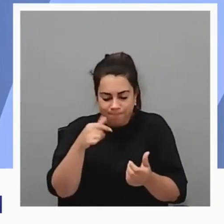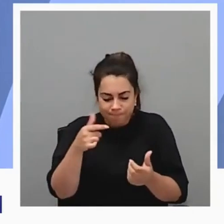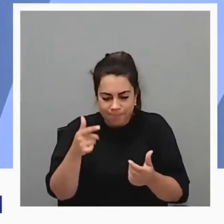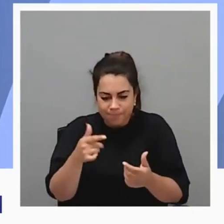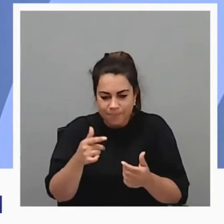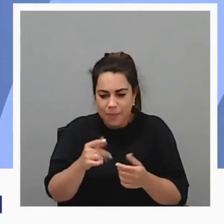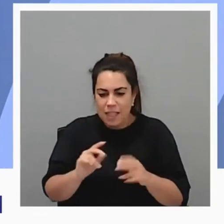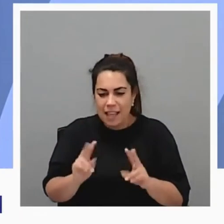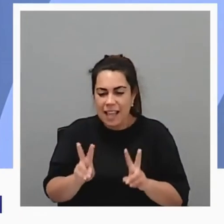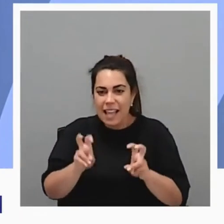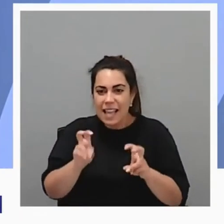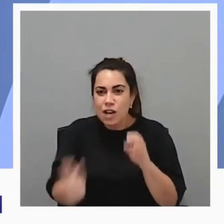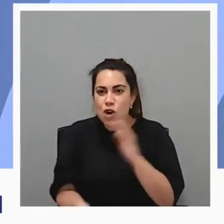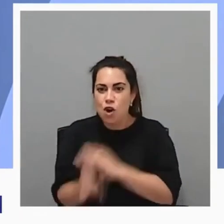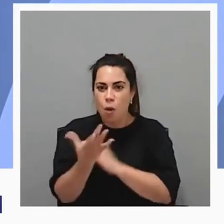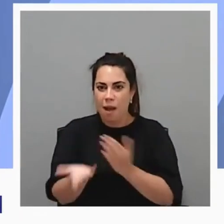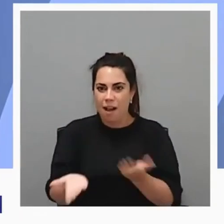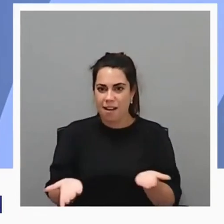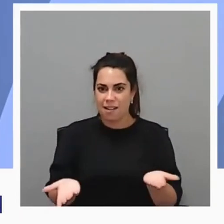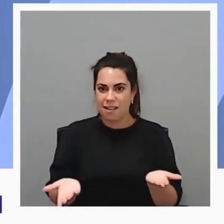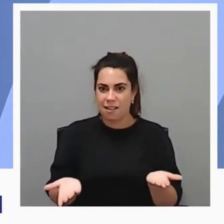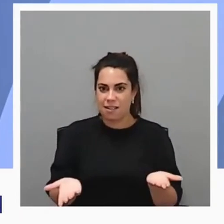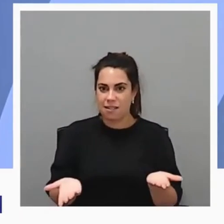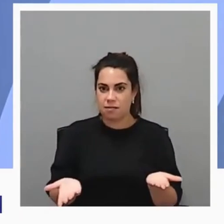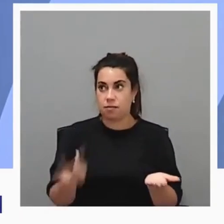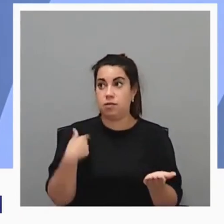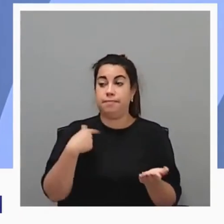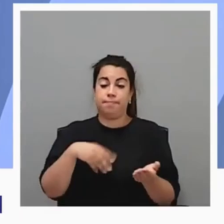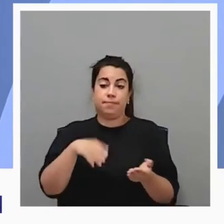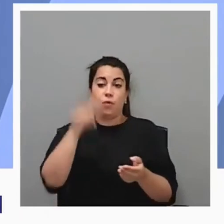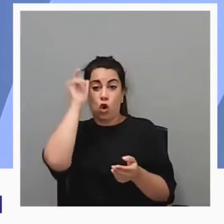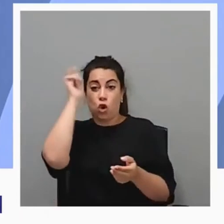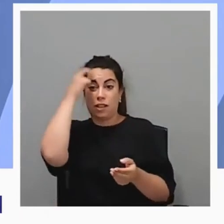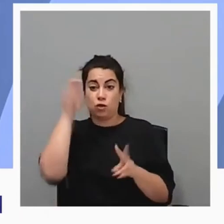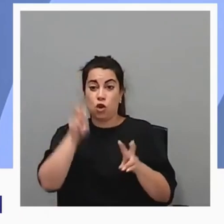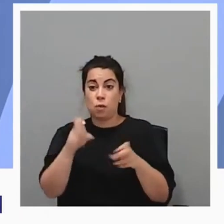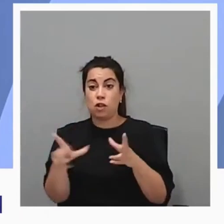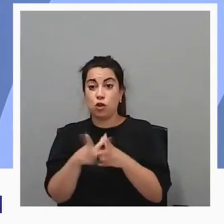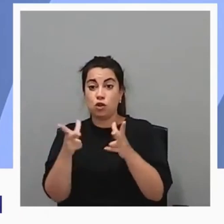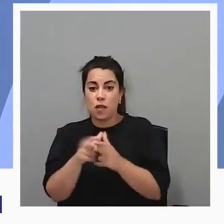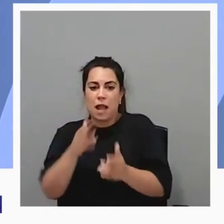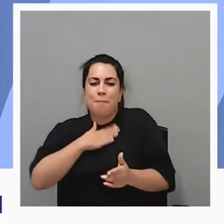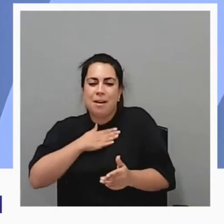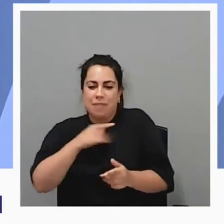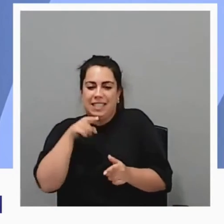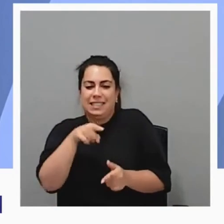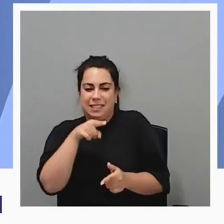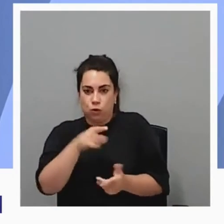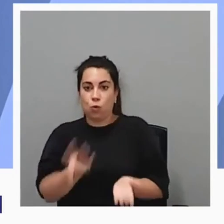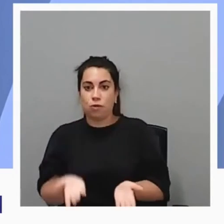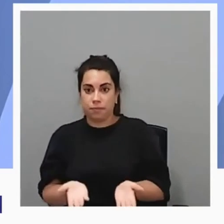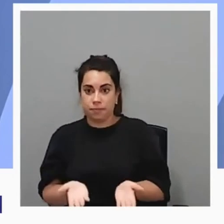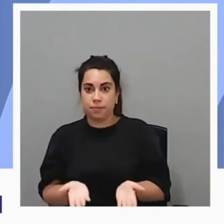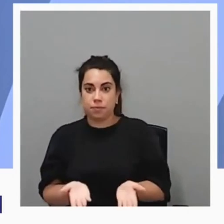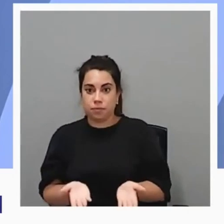social. Yo entiendo así la innovación social. Comprendo, ya decía antes, que se puede entender de otra manera, pero la entiendo así.